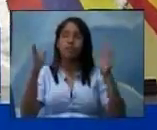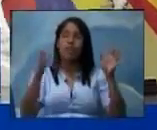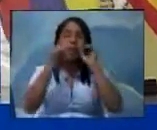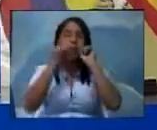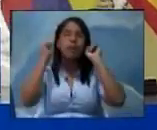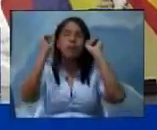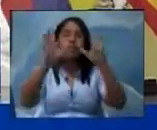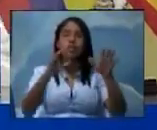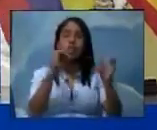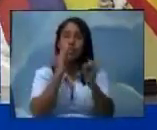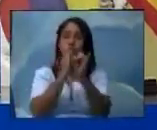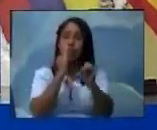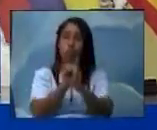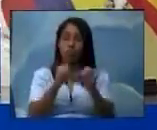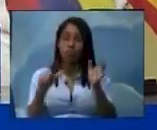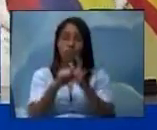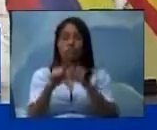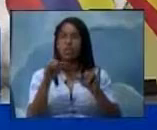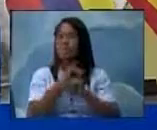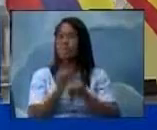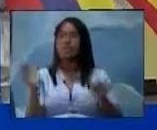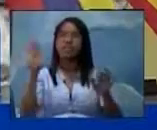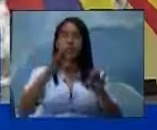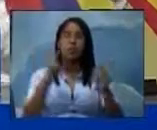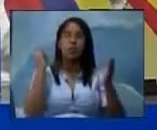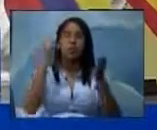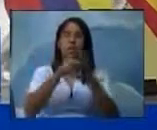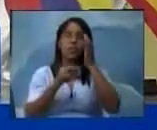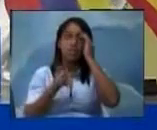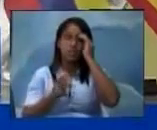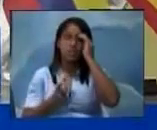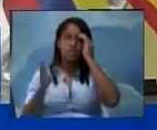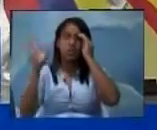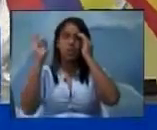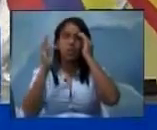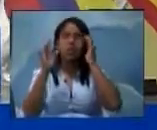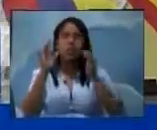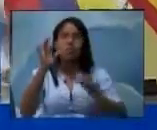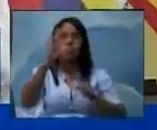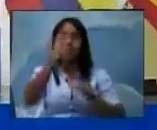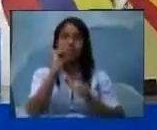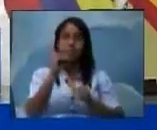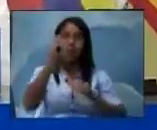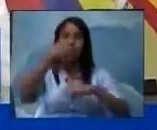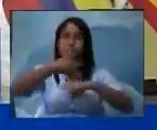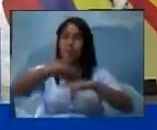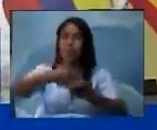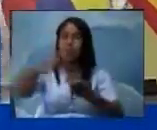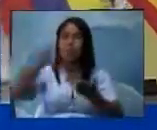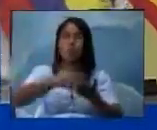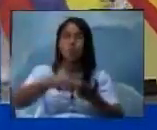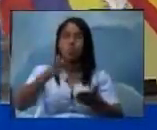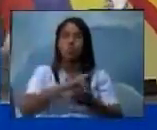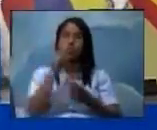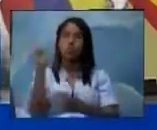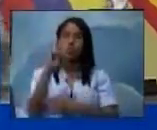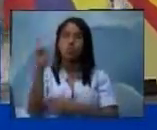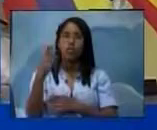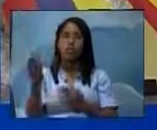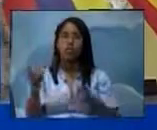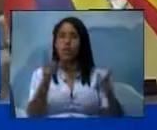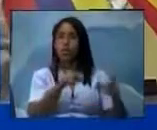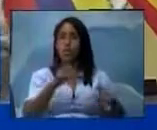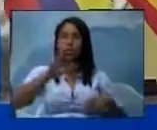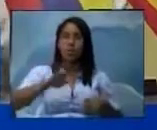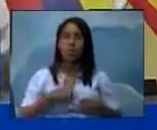de la bendición, donde ya estamos llegando a 90 millones de usuarios. ¡Ay, Dios mío! ¿En qué estadio